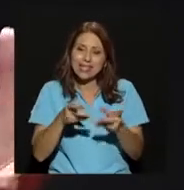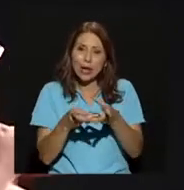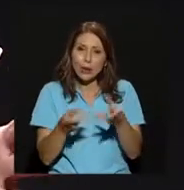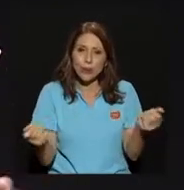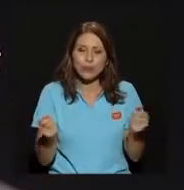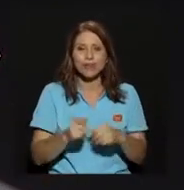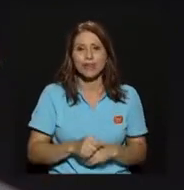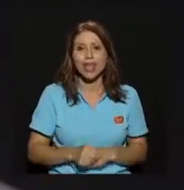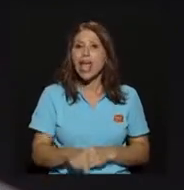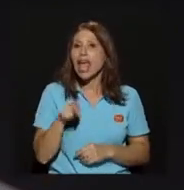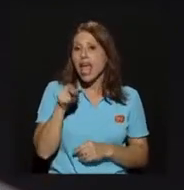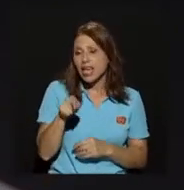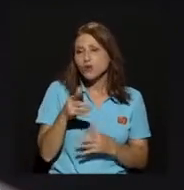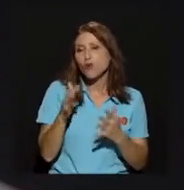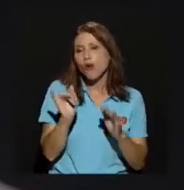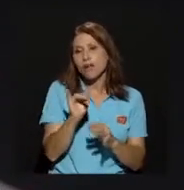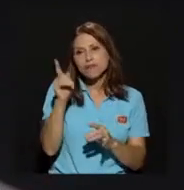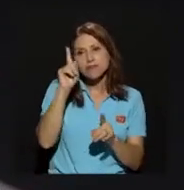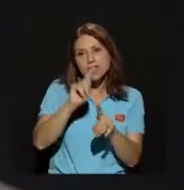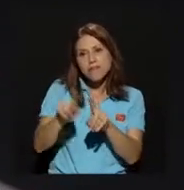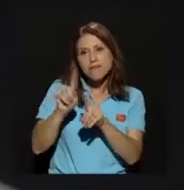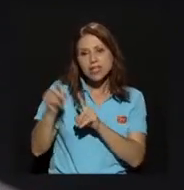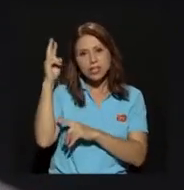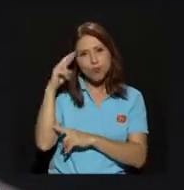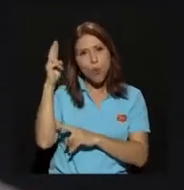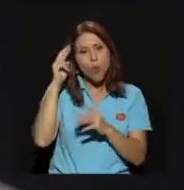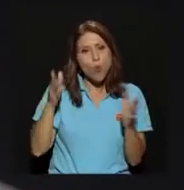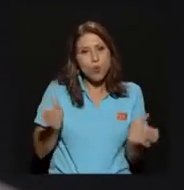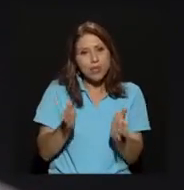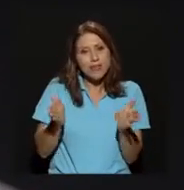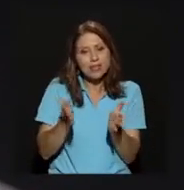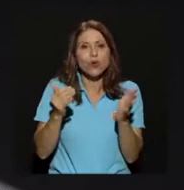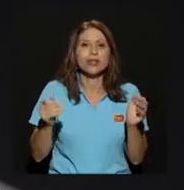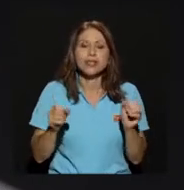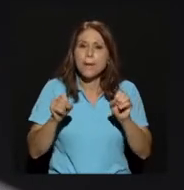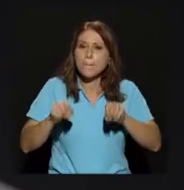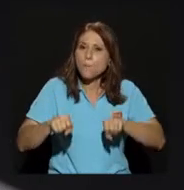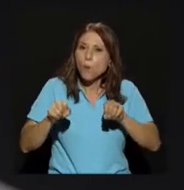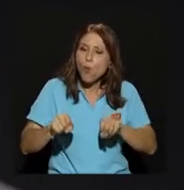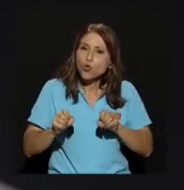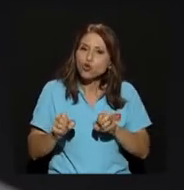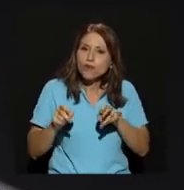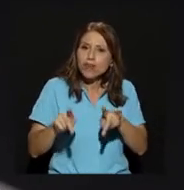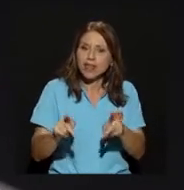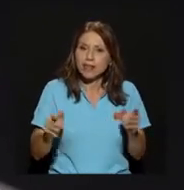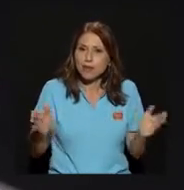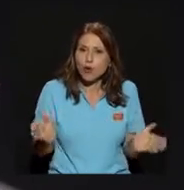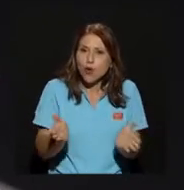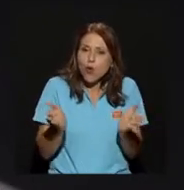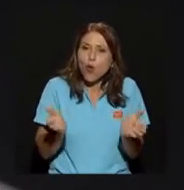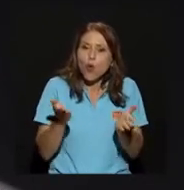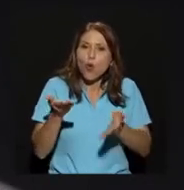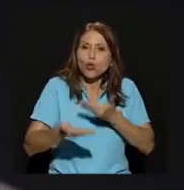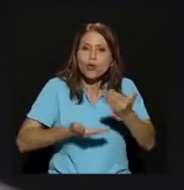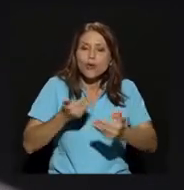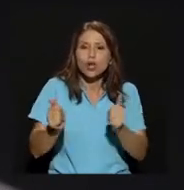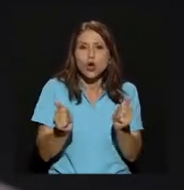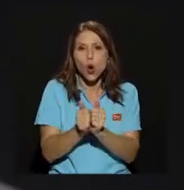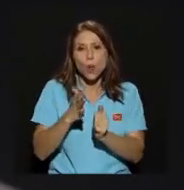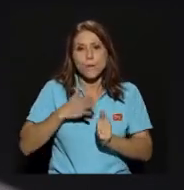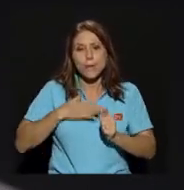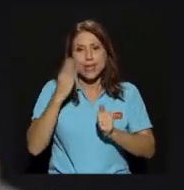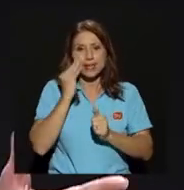poco ese fue como las motivaciones, la posibilidad de contribuir también con lo que ha sido también mi experiencia académica